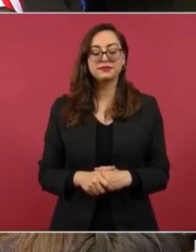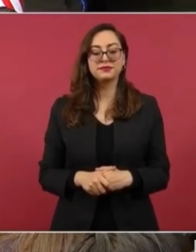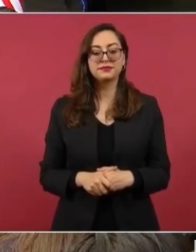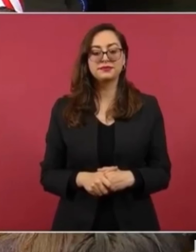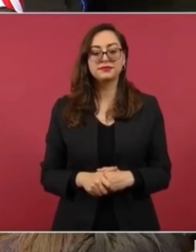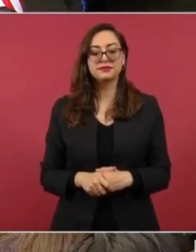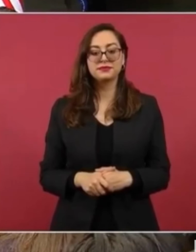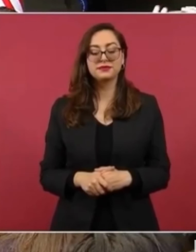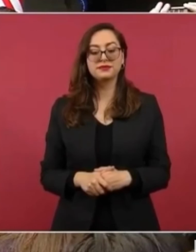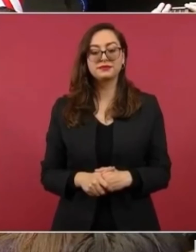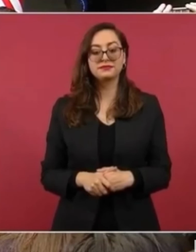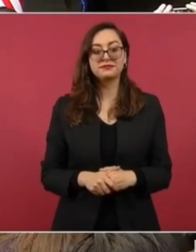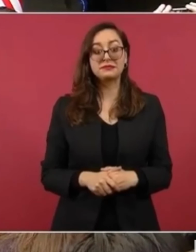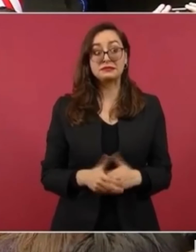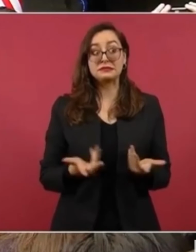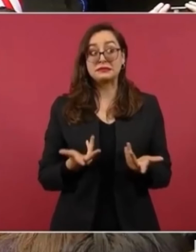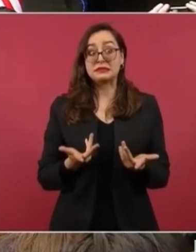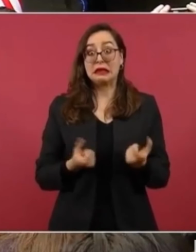Aunque no les guste